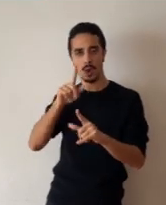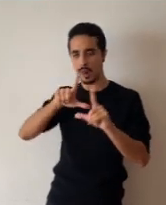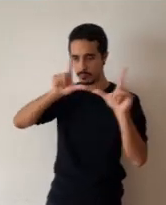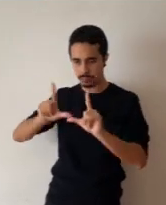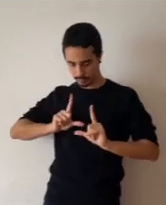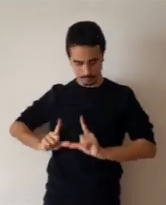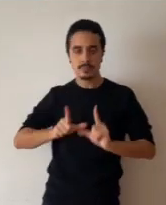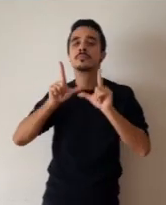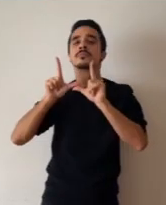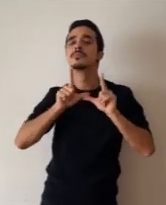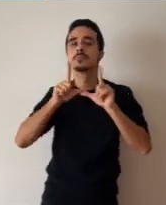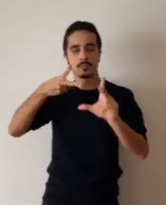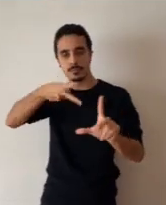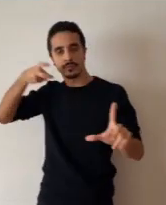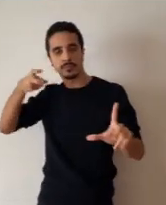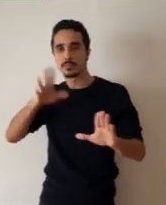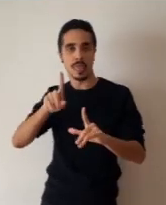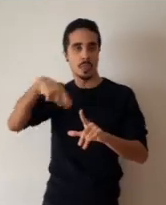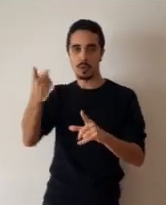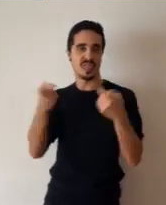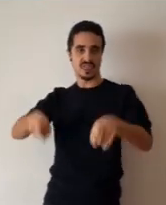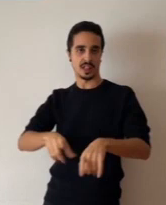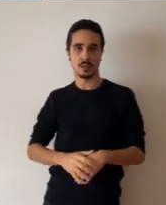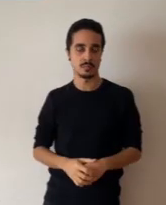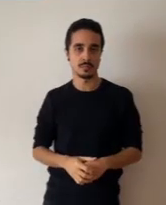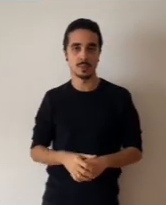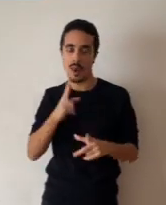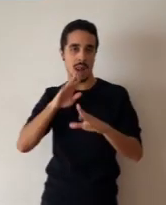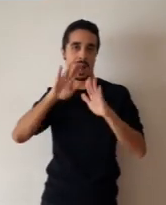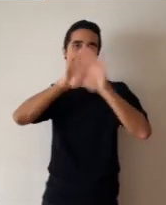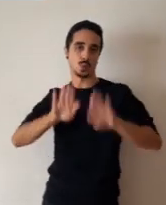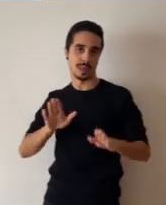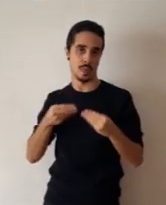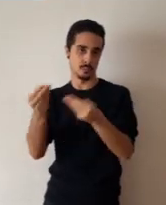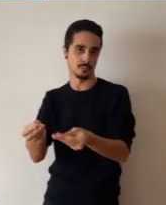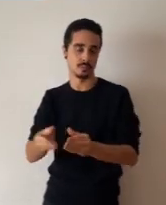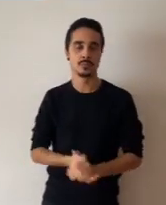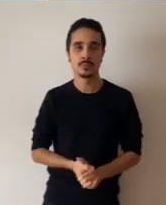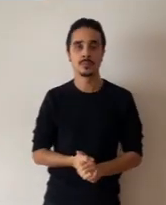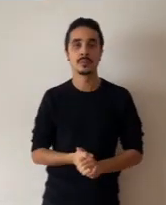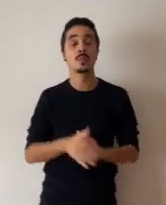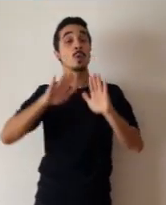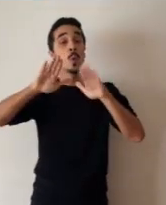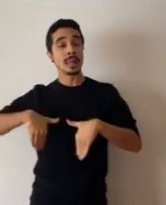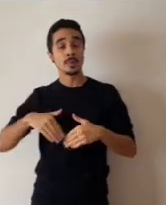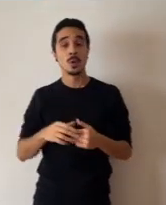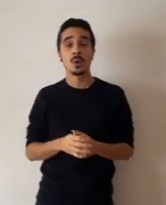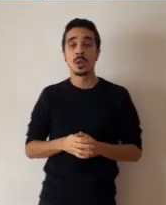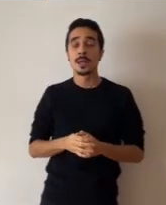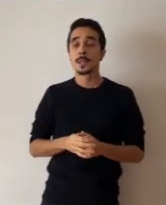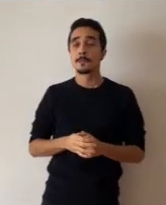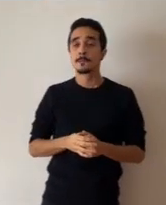viene el paciente, se le hace la eco, se pincha el nódulo y luego se le cita para darle el resultado. Y luego,